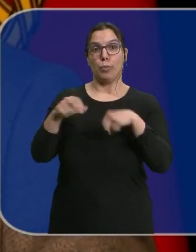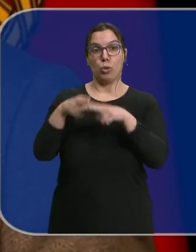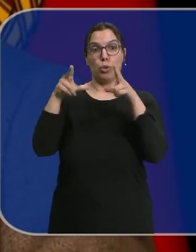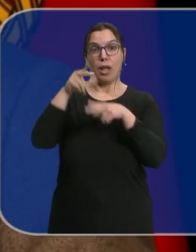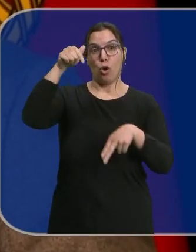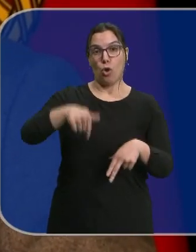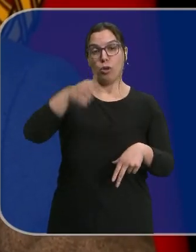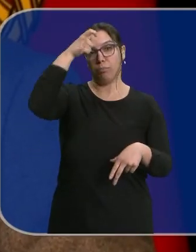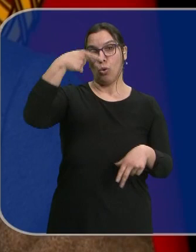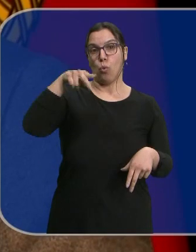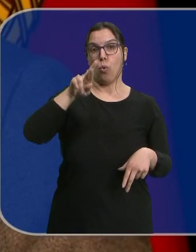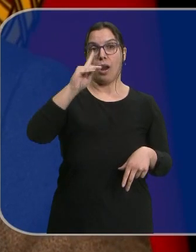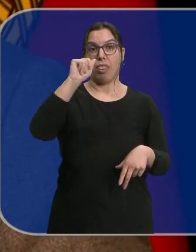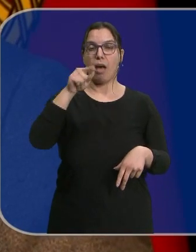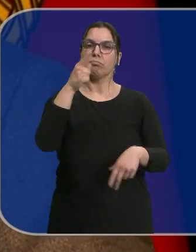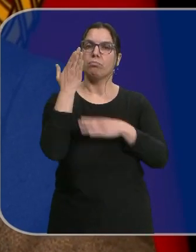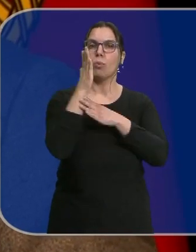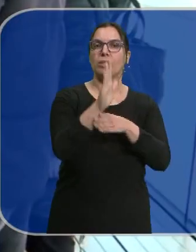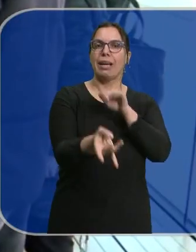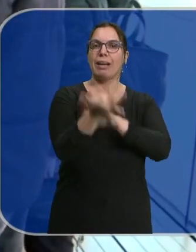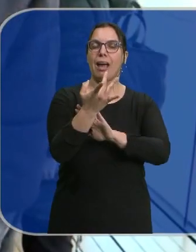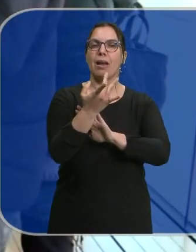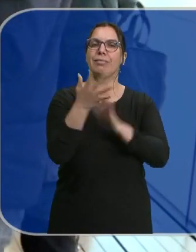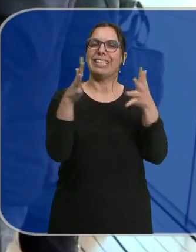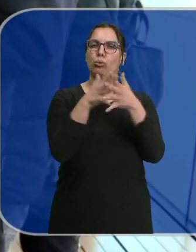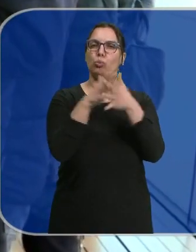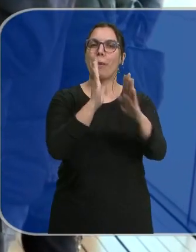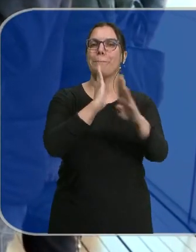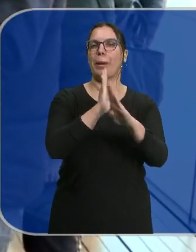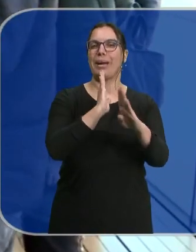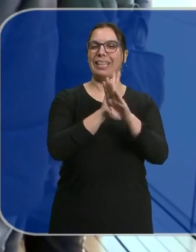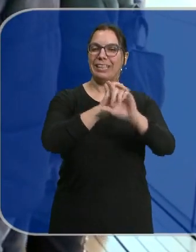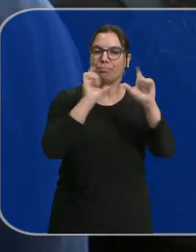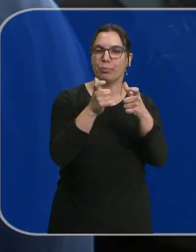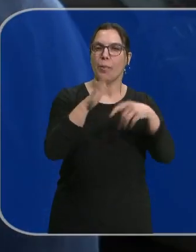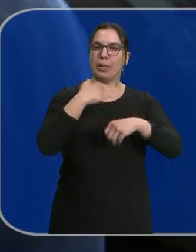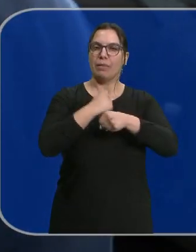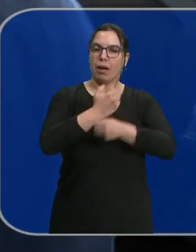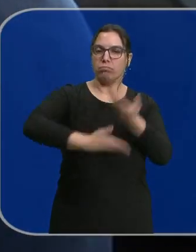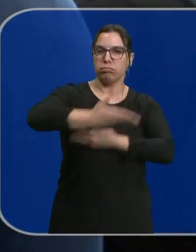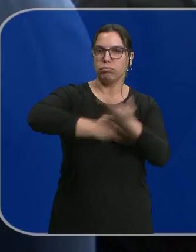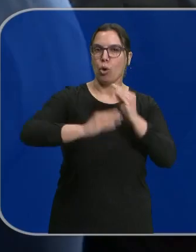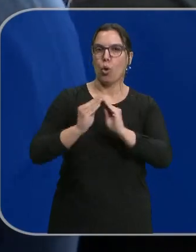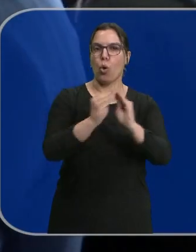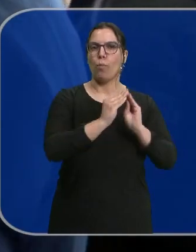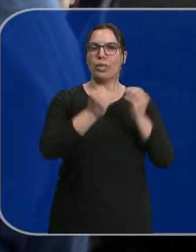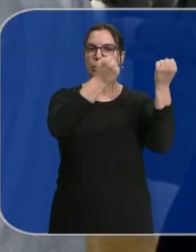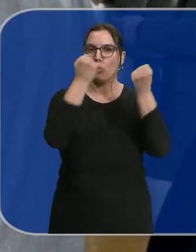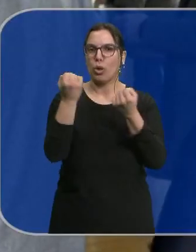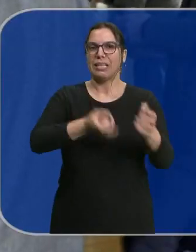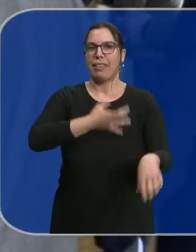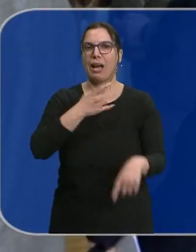Social, hoy en Guarda, se ha lanzado la propuesta de poner en marcha una estructura permanente que permita trabajar de forma común a